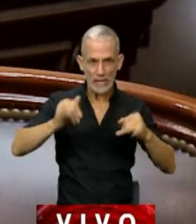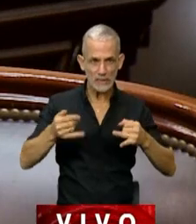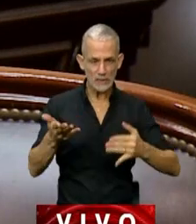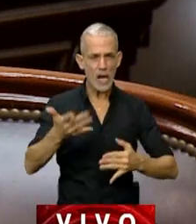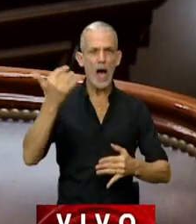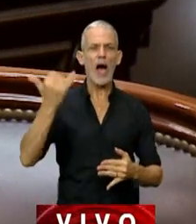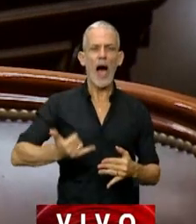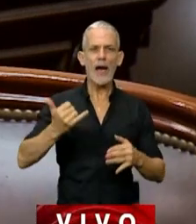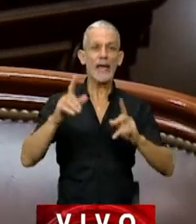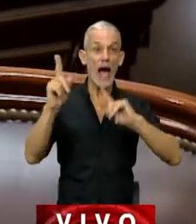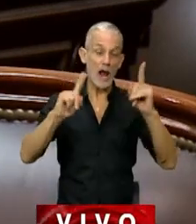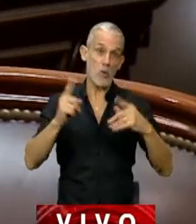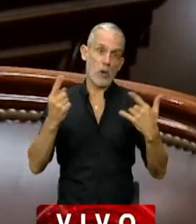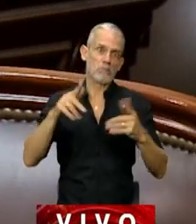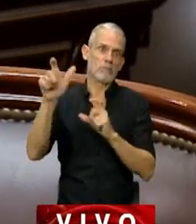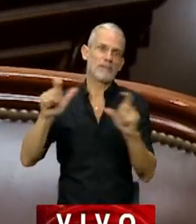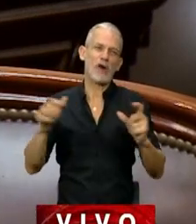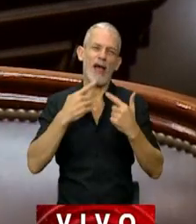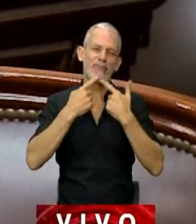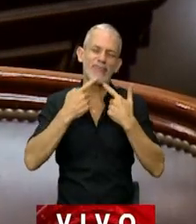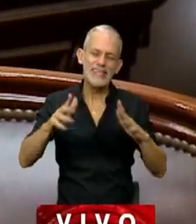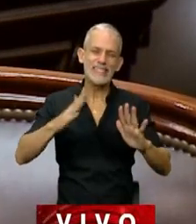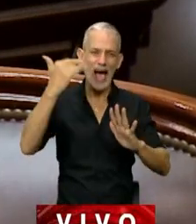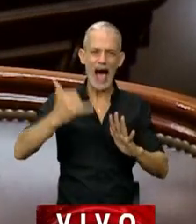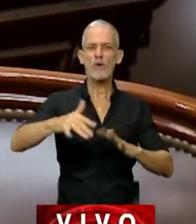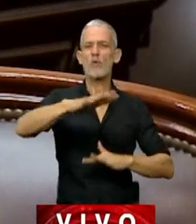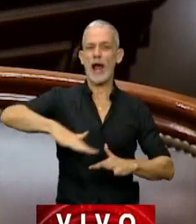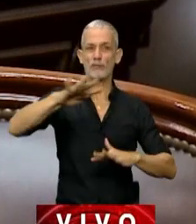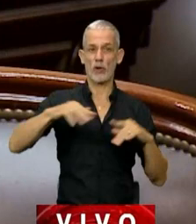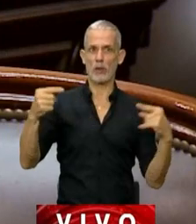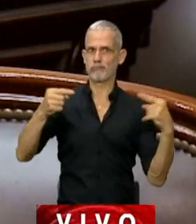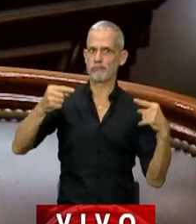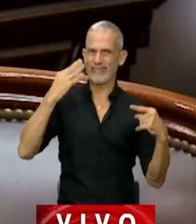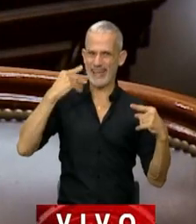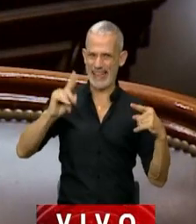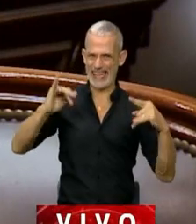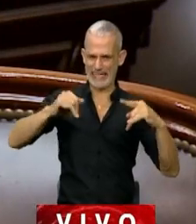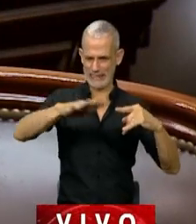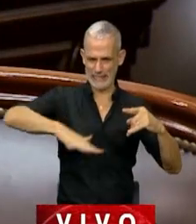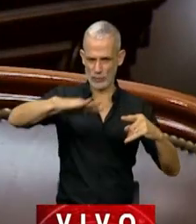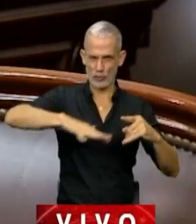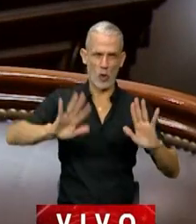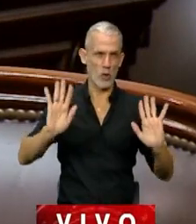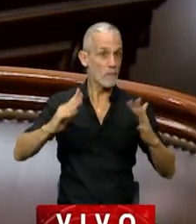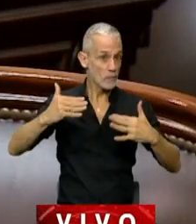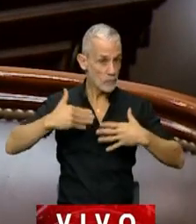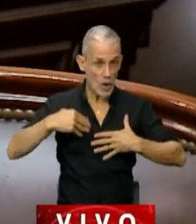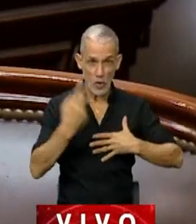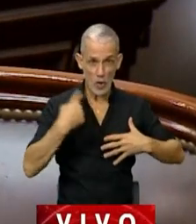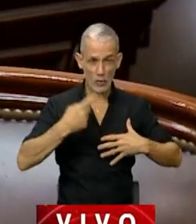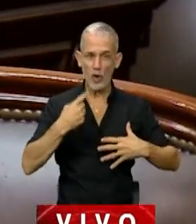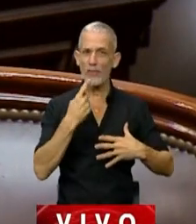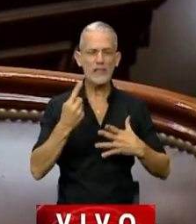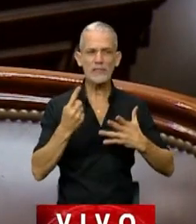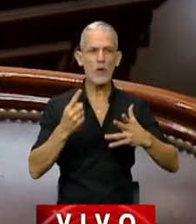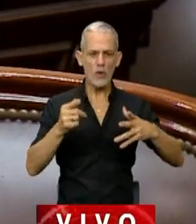efectivamente, hay algunos que sostienen que hay una zona de conflicto. Nosotros sostenemos